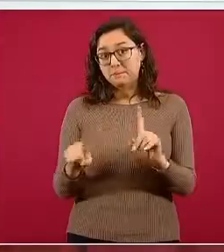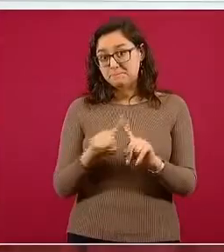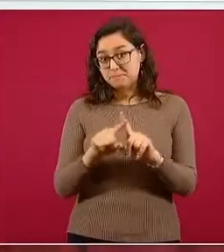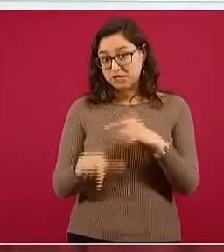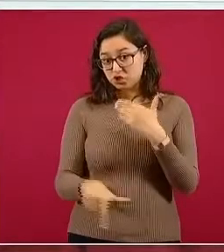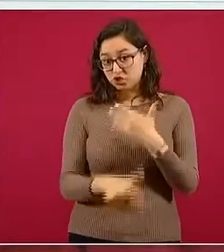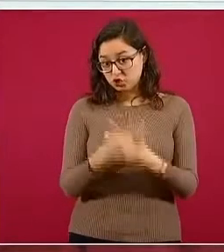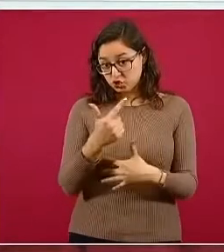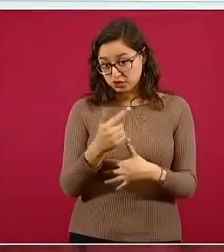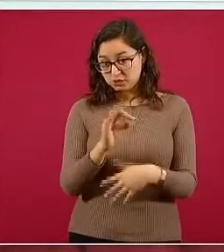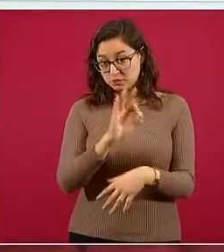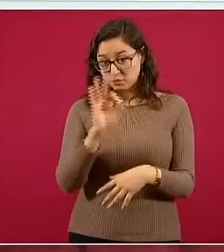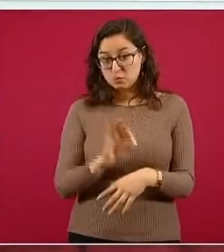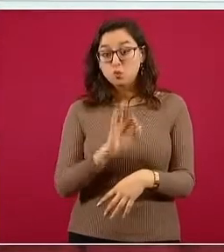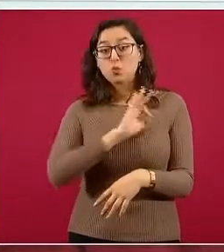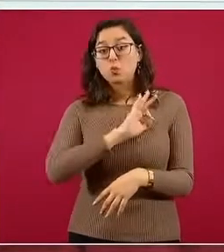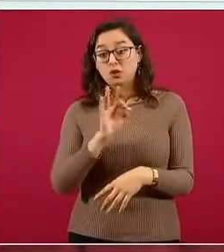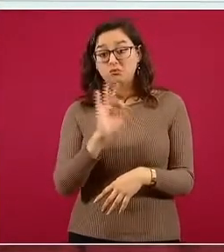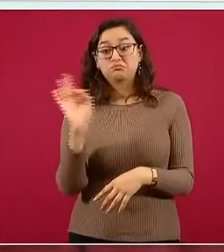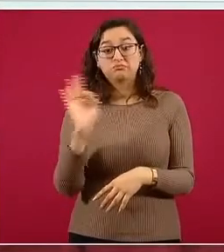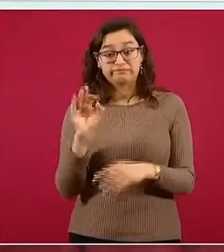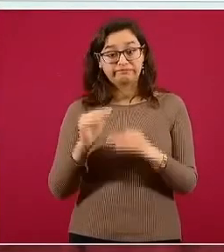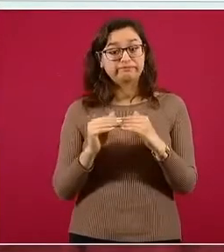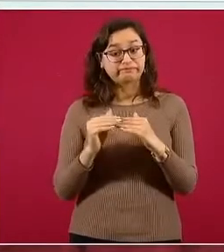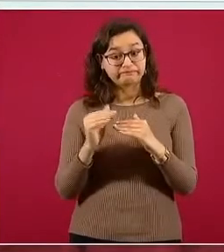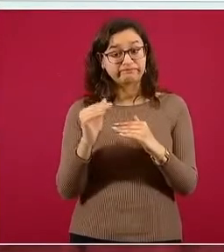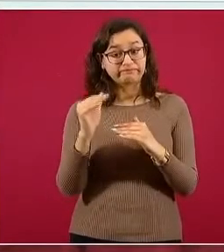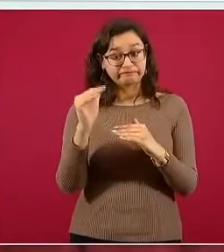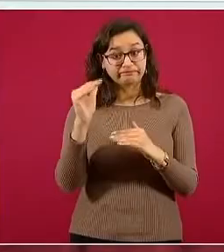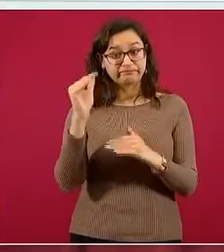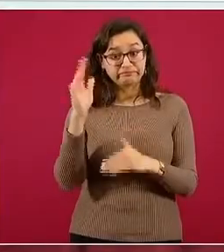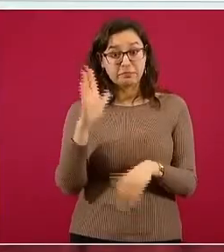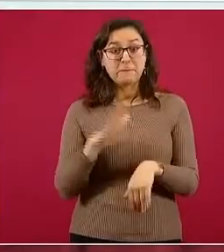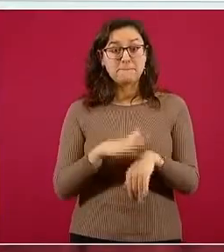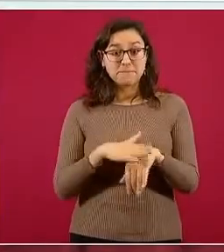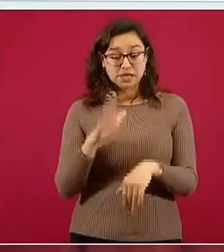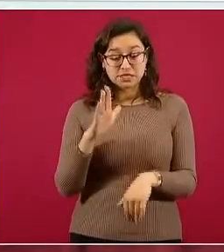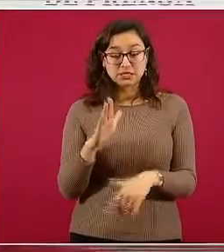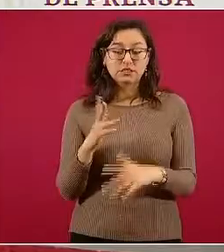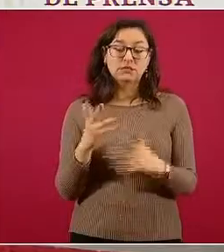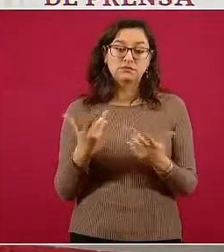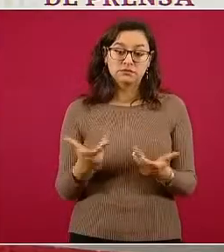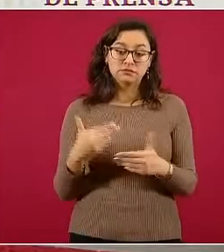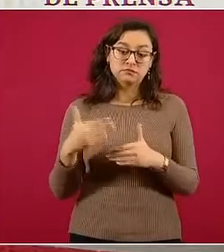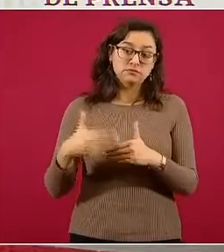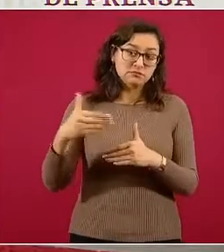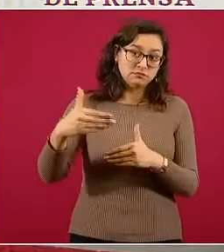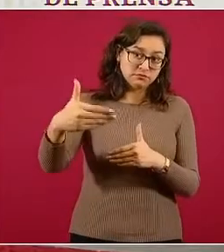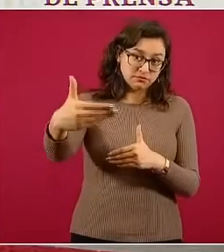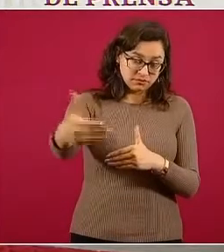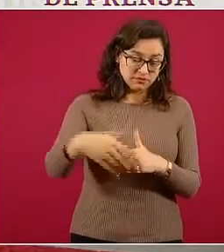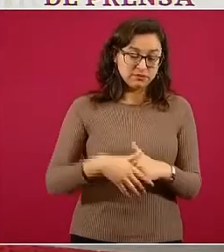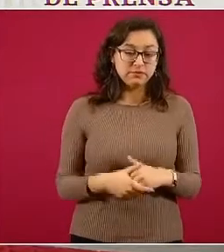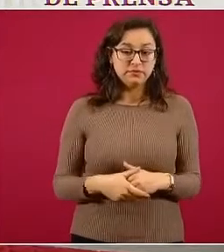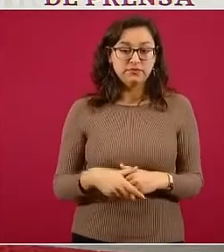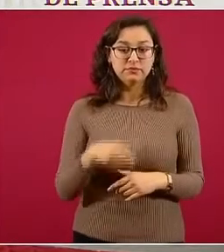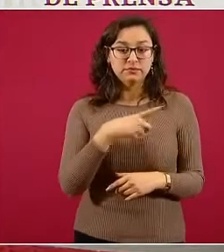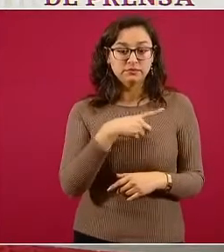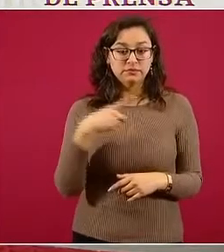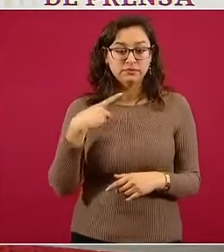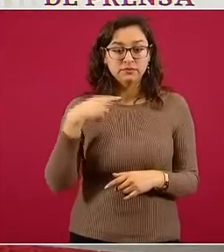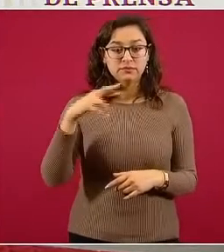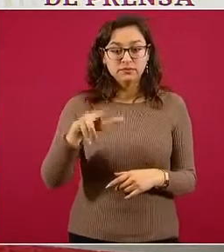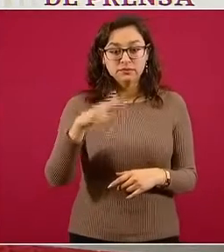puede continuar creciendo y además podría continuar haciéndolo en semanas posteriores. Recordando lo que hicimos la